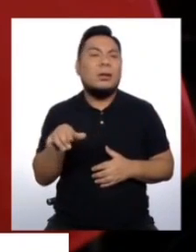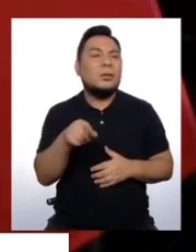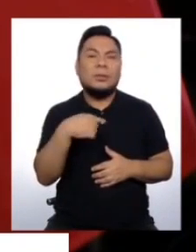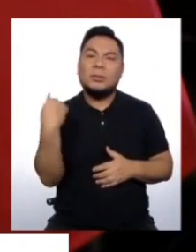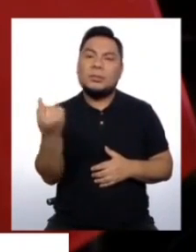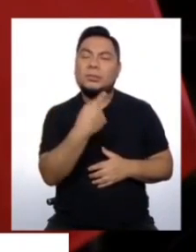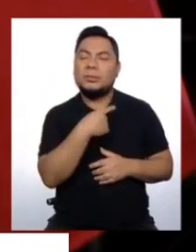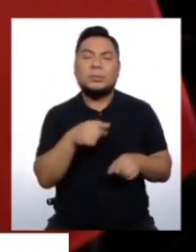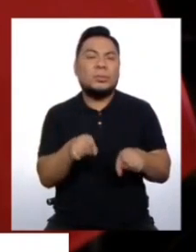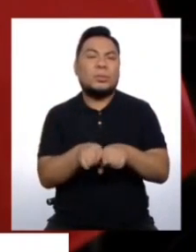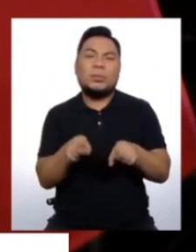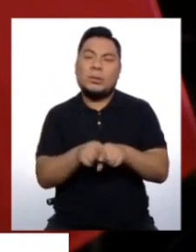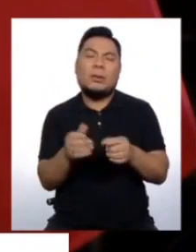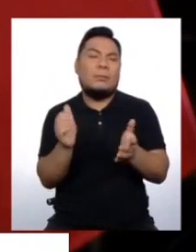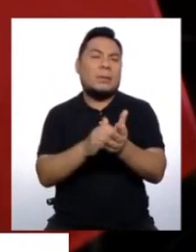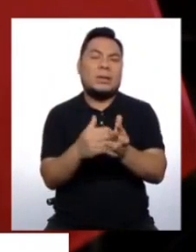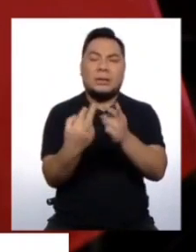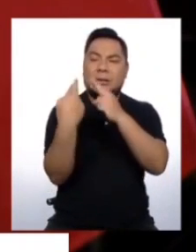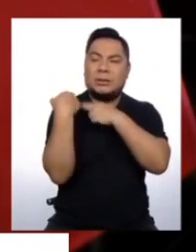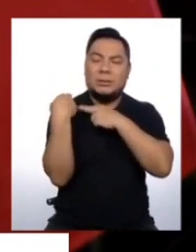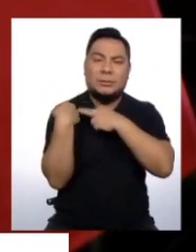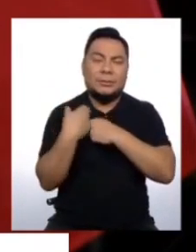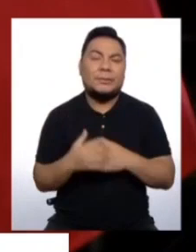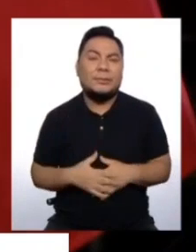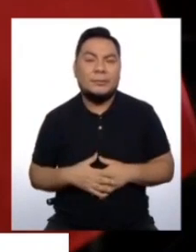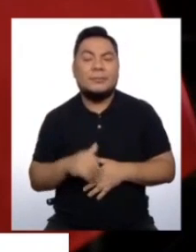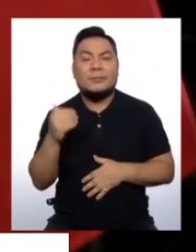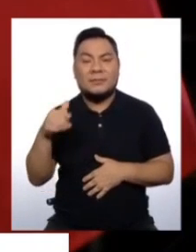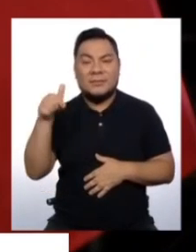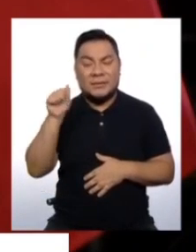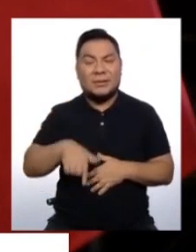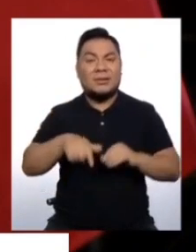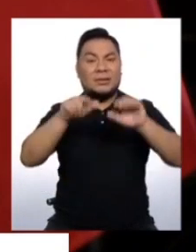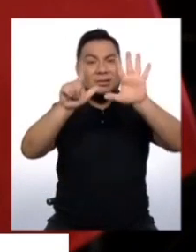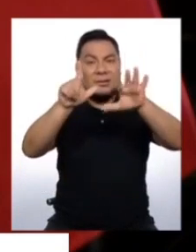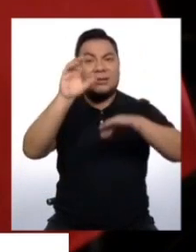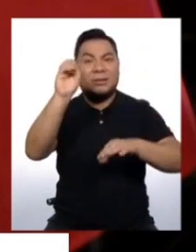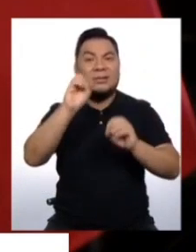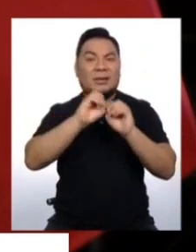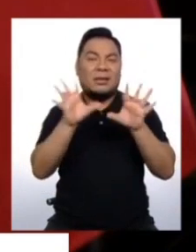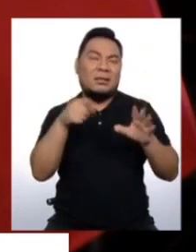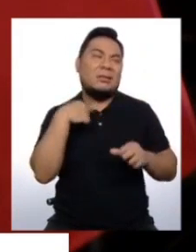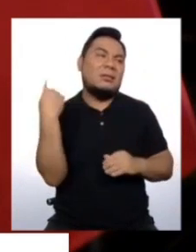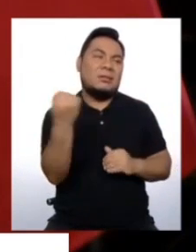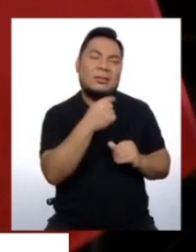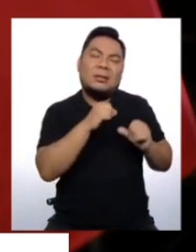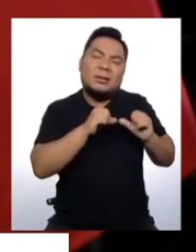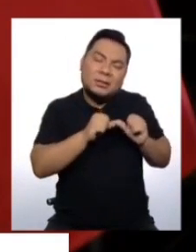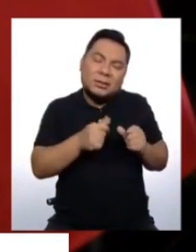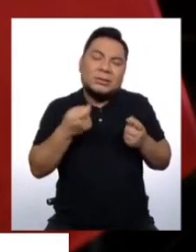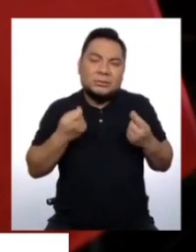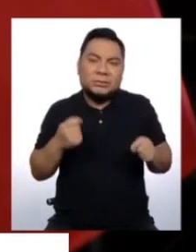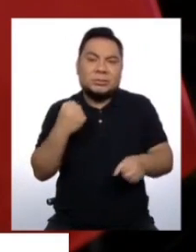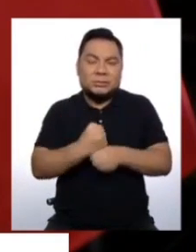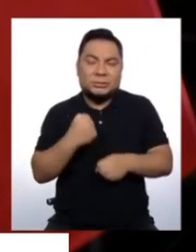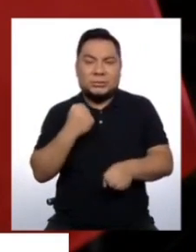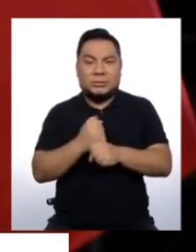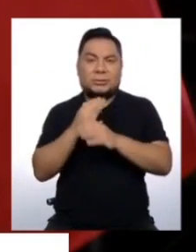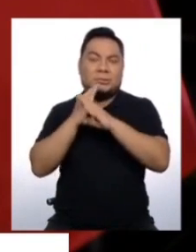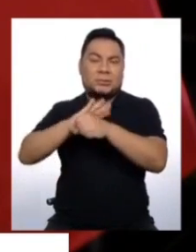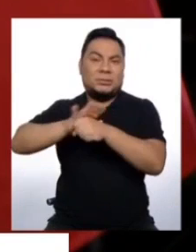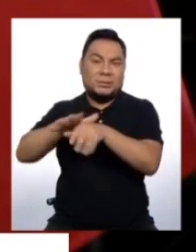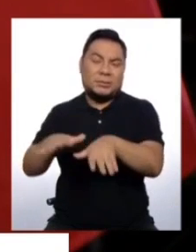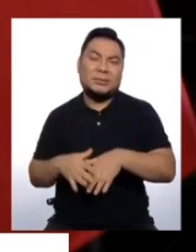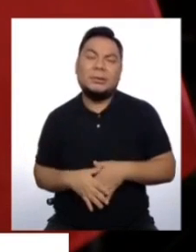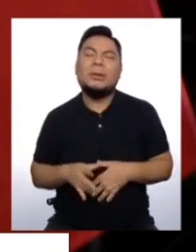más responsables que hemos sido en estos 70 días que estamos con este esfuerzo nacional. Hay